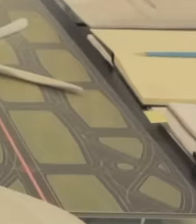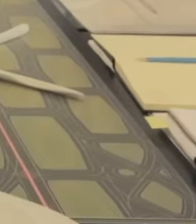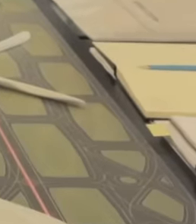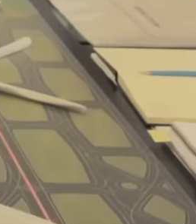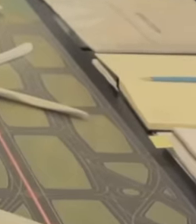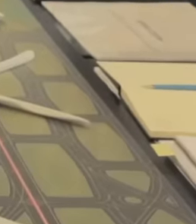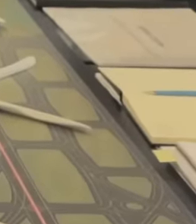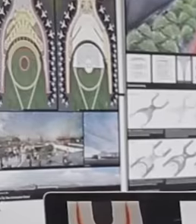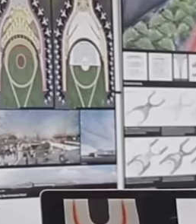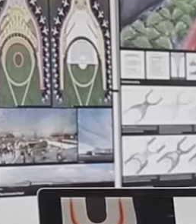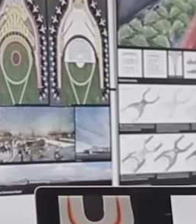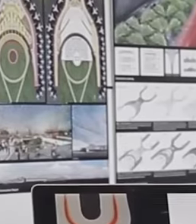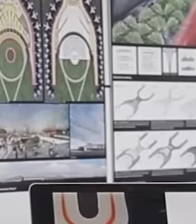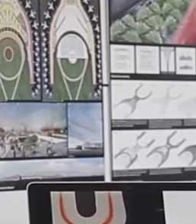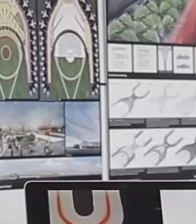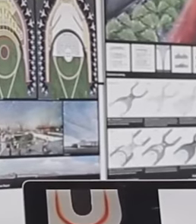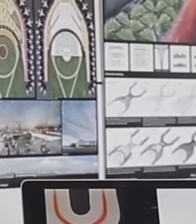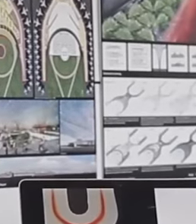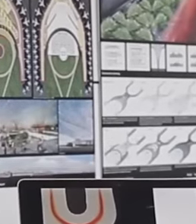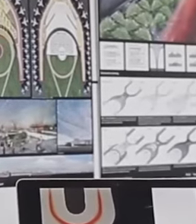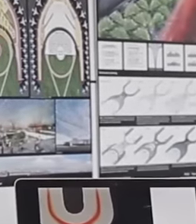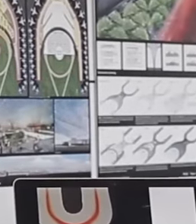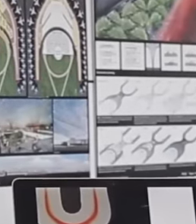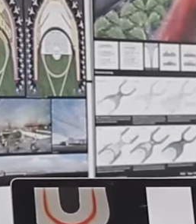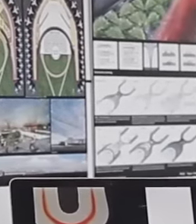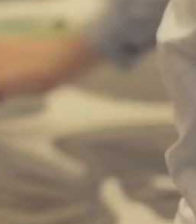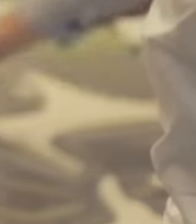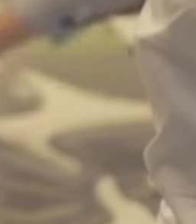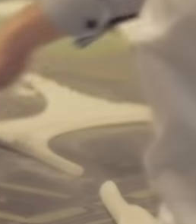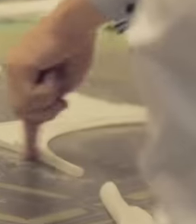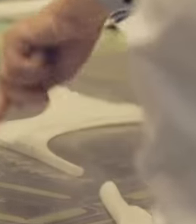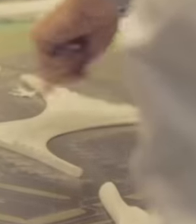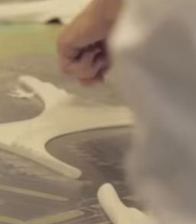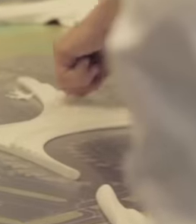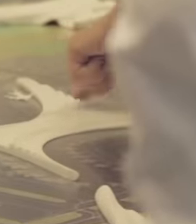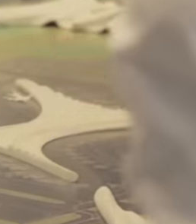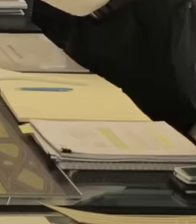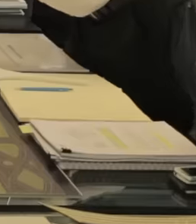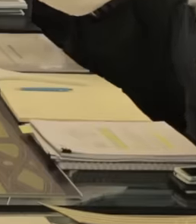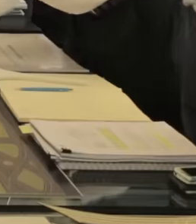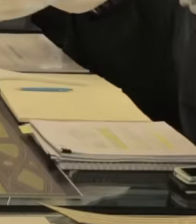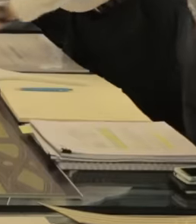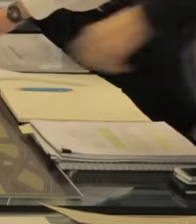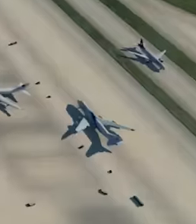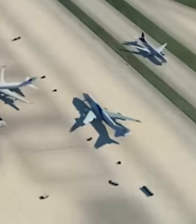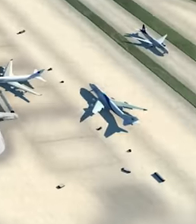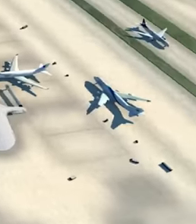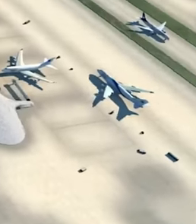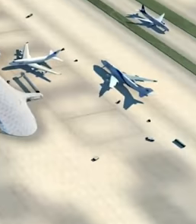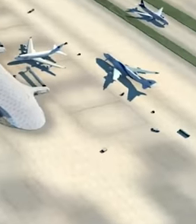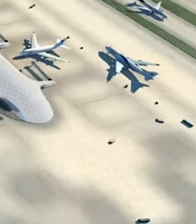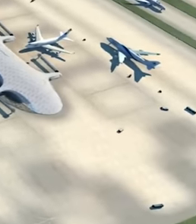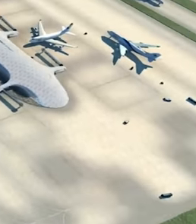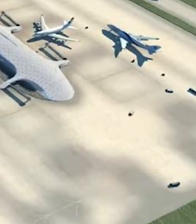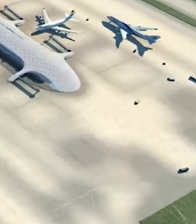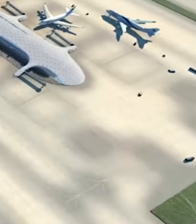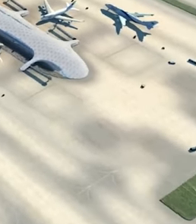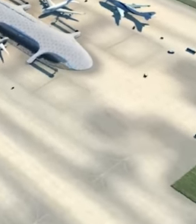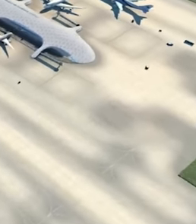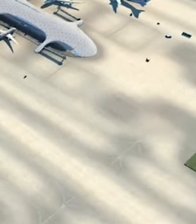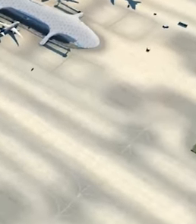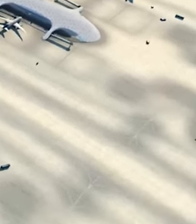Amigos y amigas que nos ven a través de nuestro canal en YouTube, en esta ocasión hablaremos sobre la